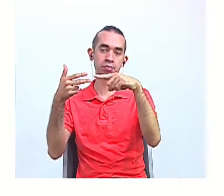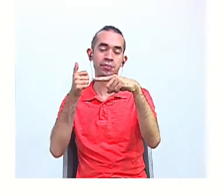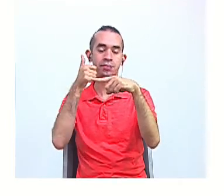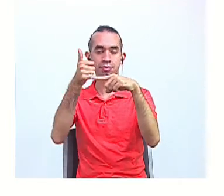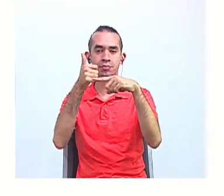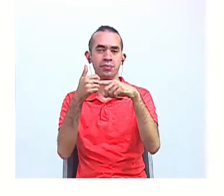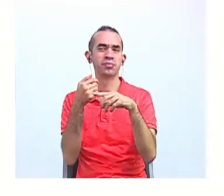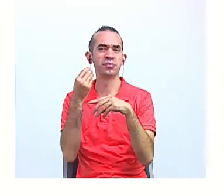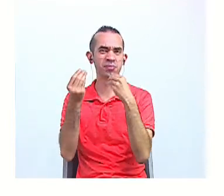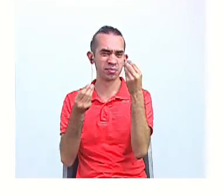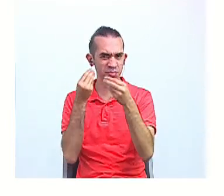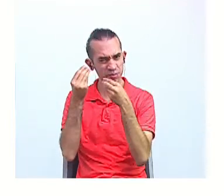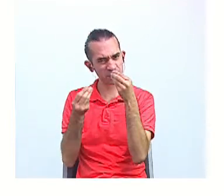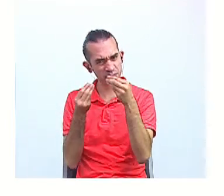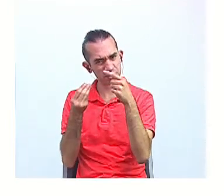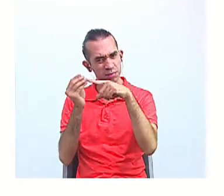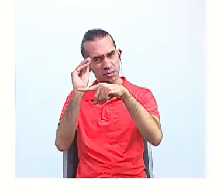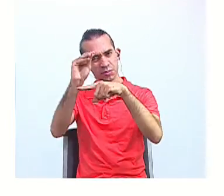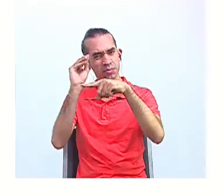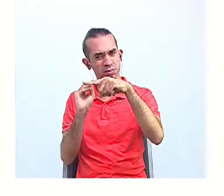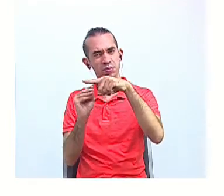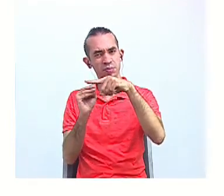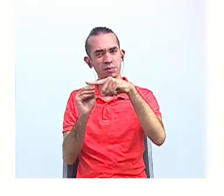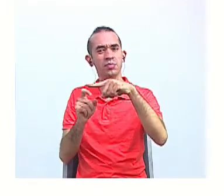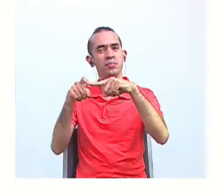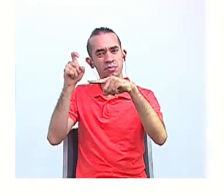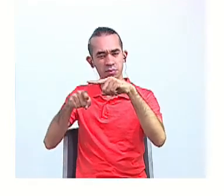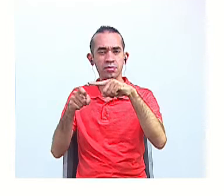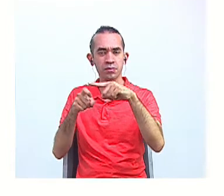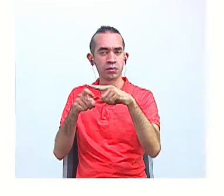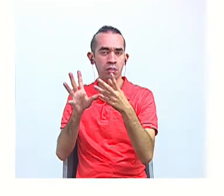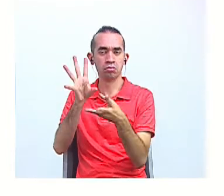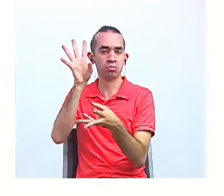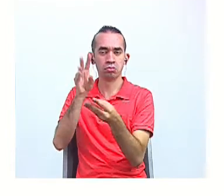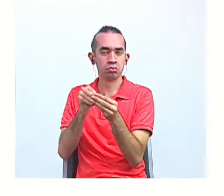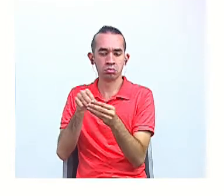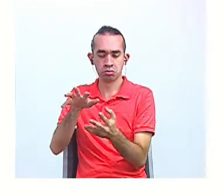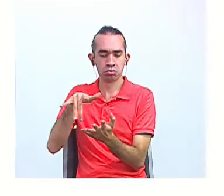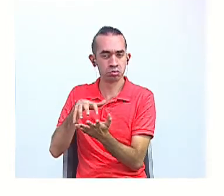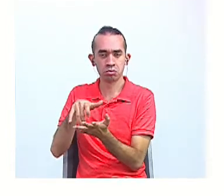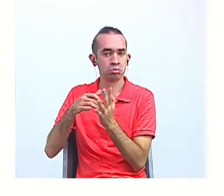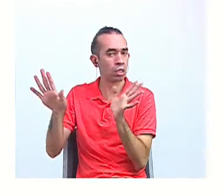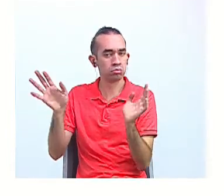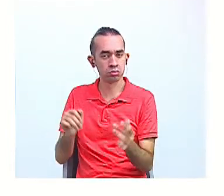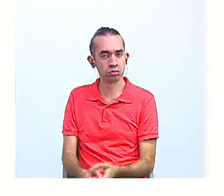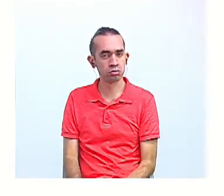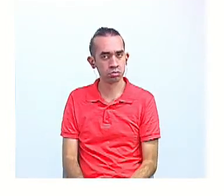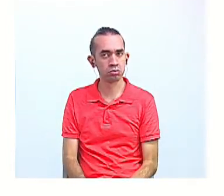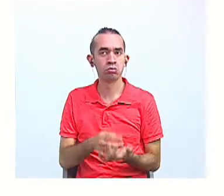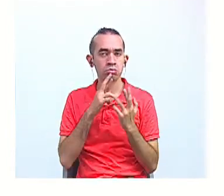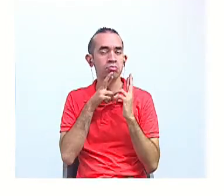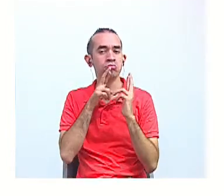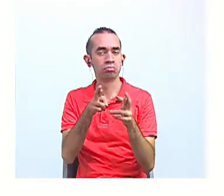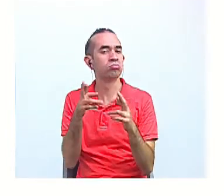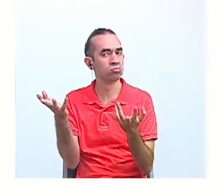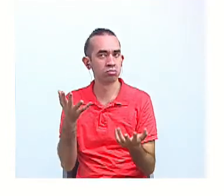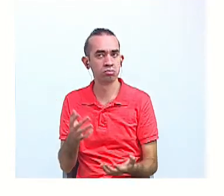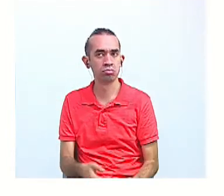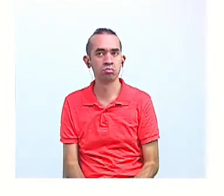bien, ¿qué hay que hacer ahora? Hay que realizar esa simple operación en la calculadora y obtendríamos el